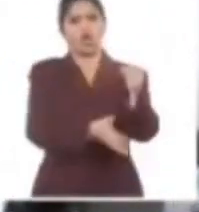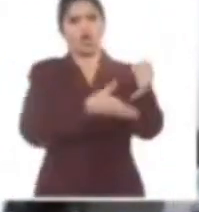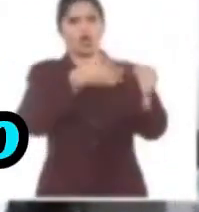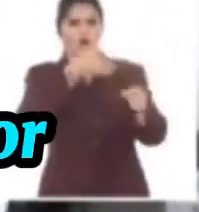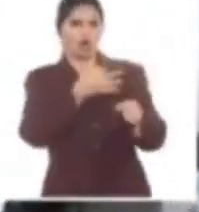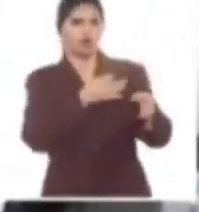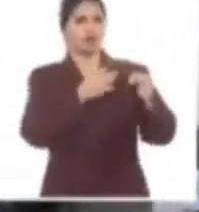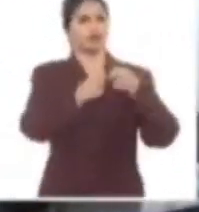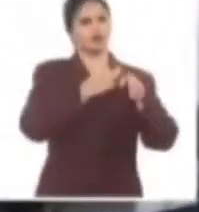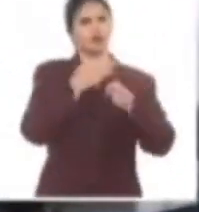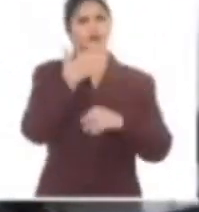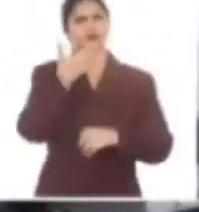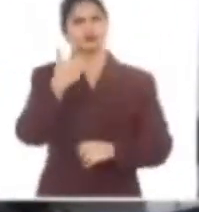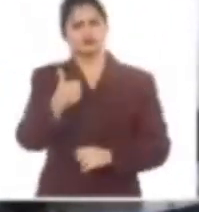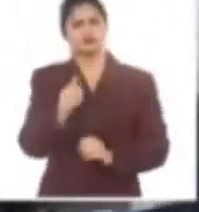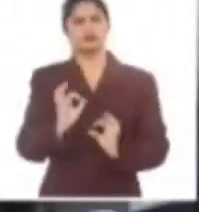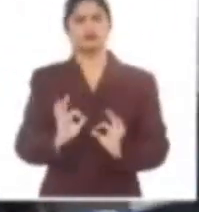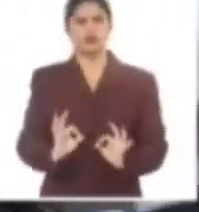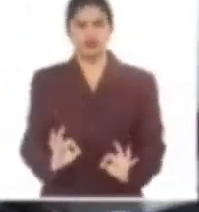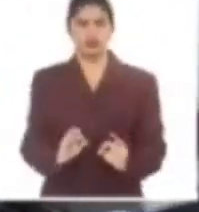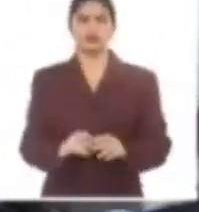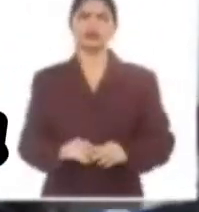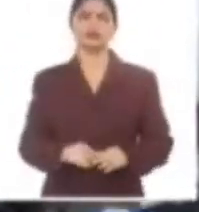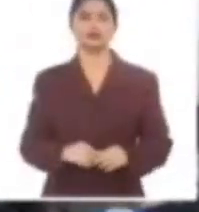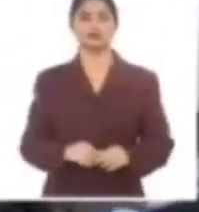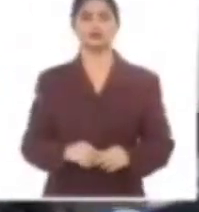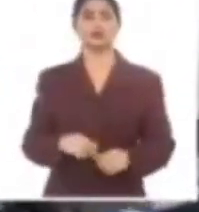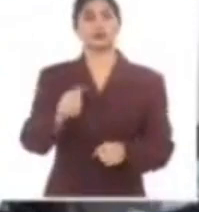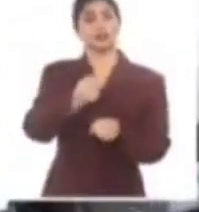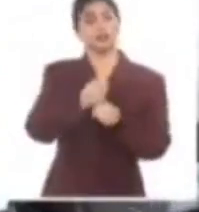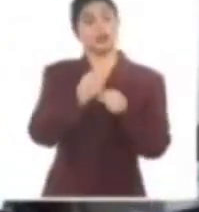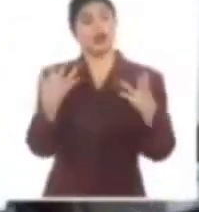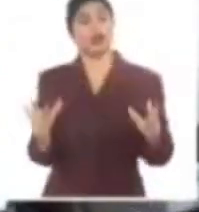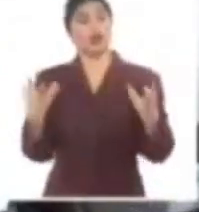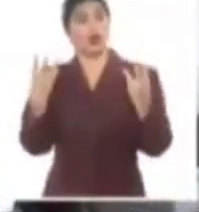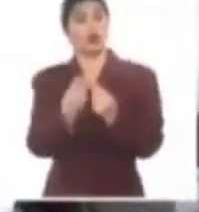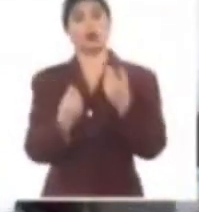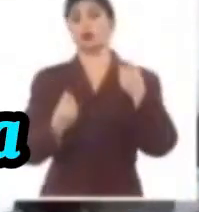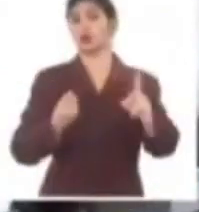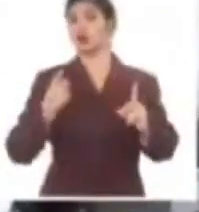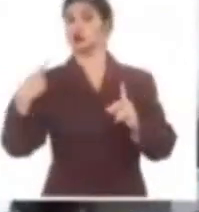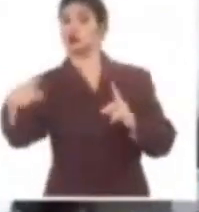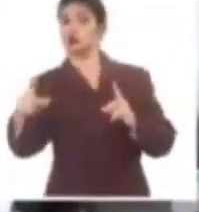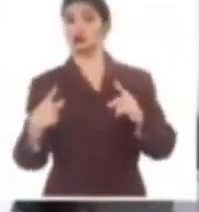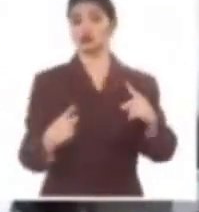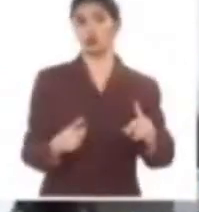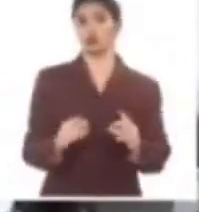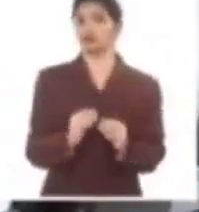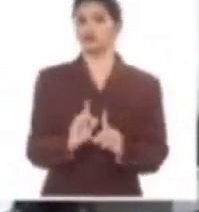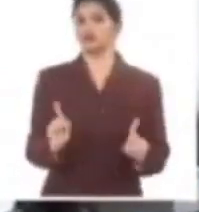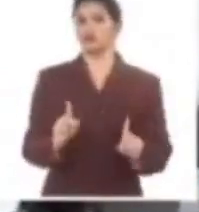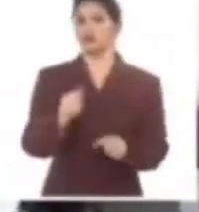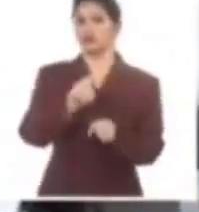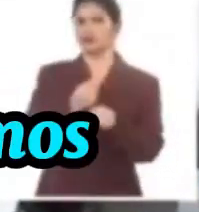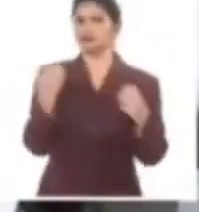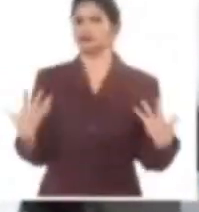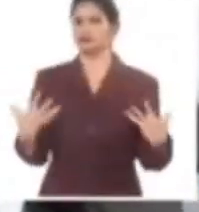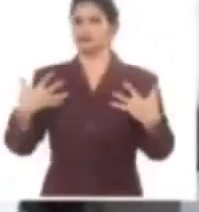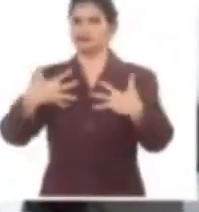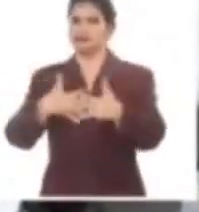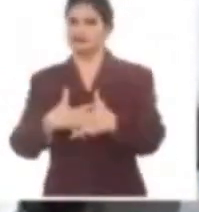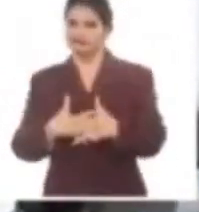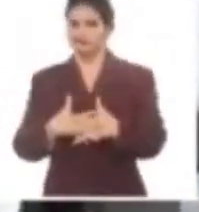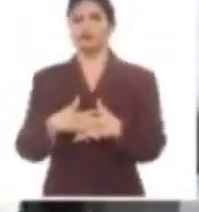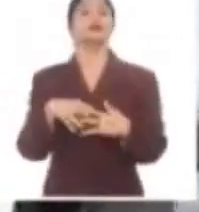funcionar mejor, pero también hay que activar todas las potencialidades productivas. Específicamente en Jibaro lo analizamos el día de